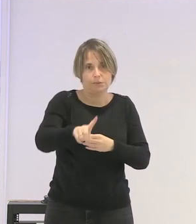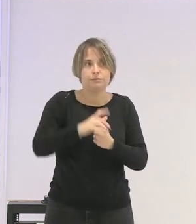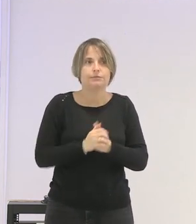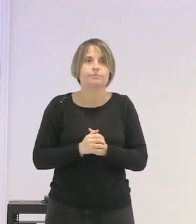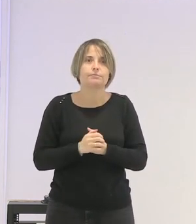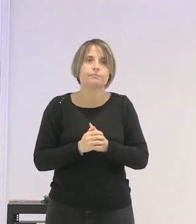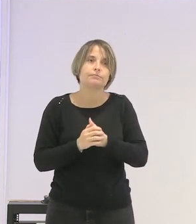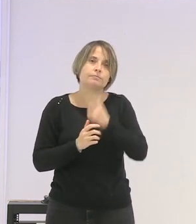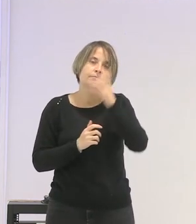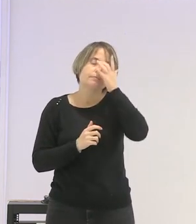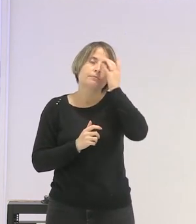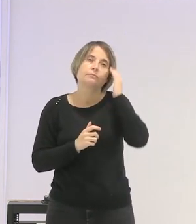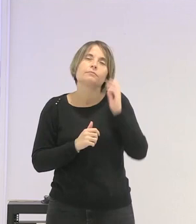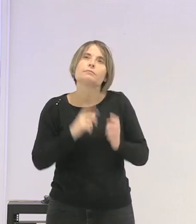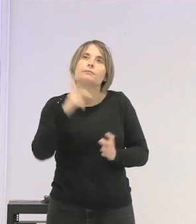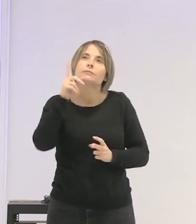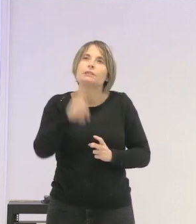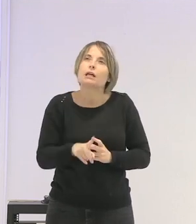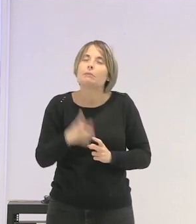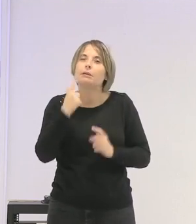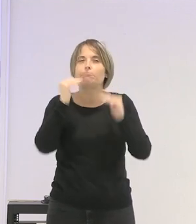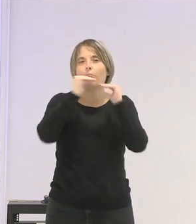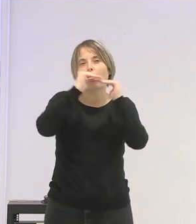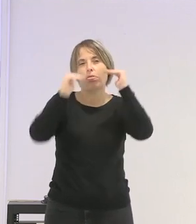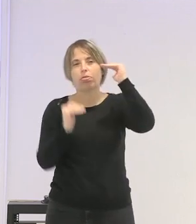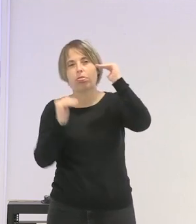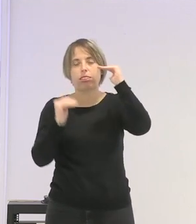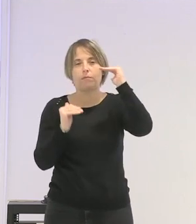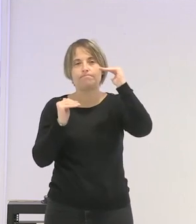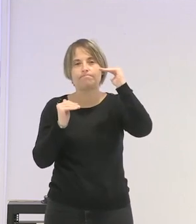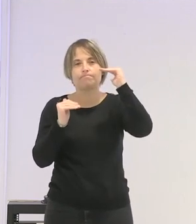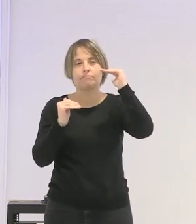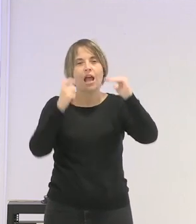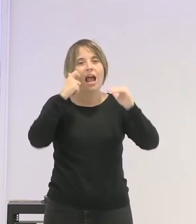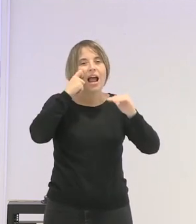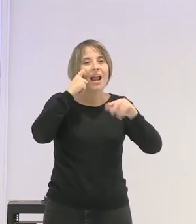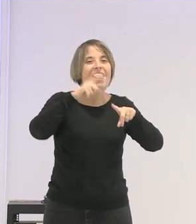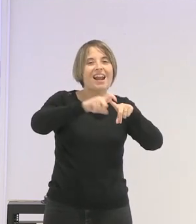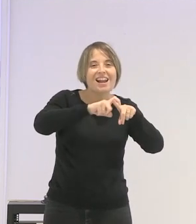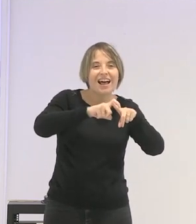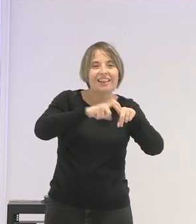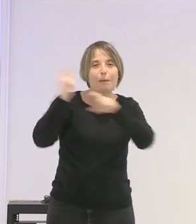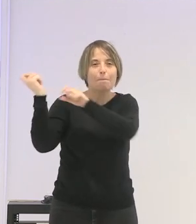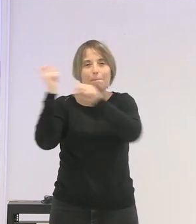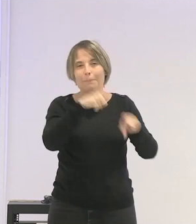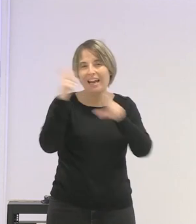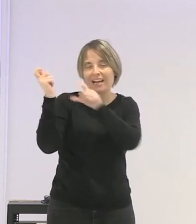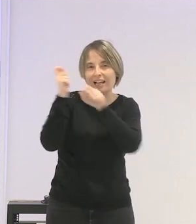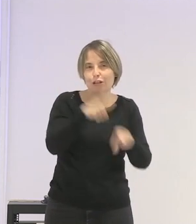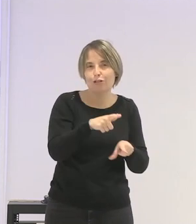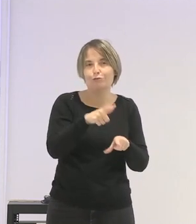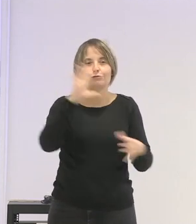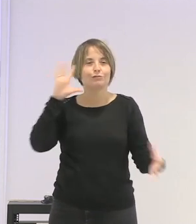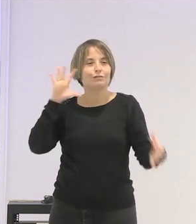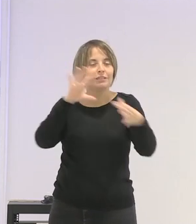que también hay unas desigualdades de raza y estatus migratorio, ¿no?, que tienen que ver precisamente